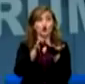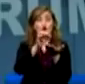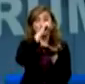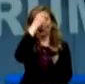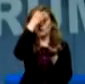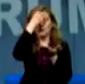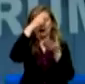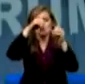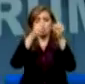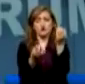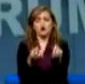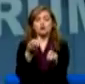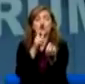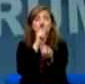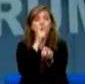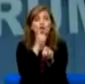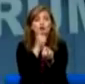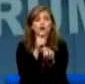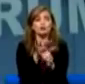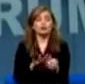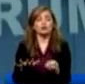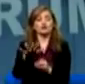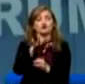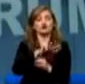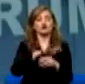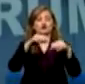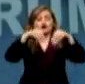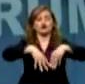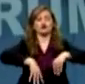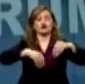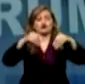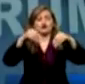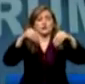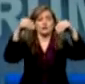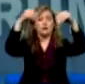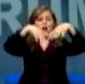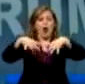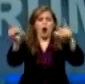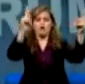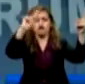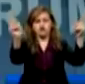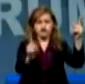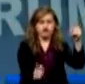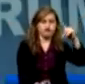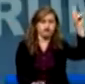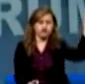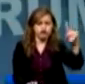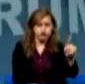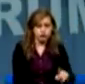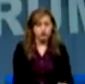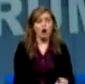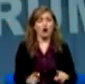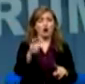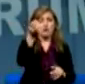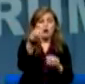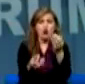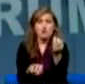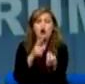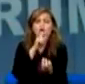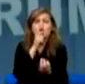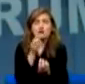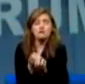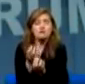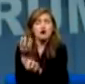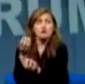En Sangolquí se produjo un fuerte aguacero acompañado de tormenta eléctrica y de granizo. Y después, minutos más tarde, se dio un remolino de